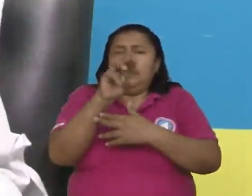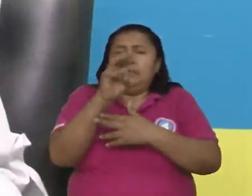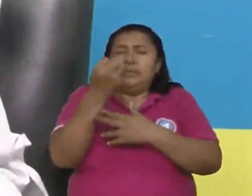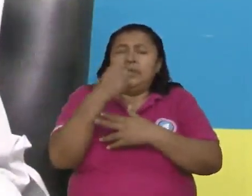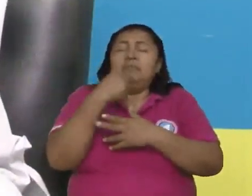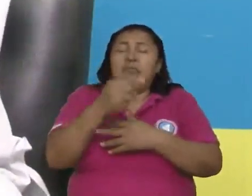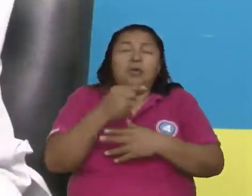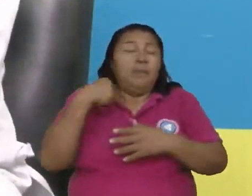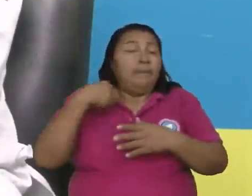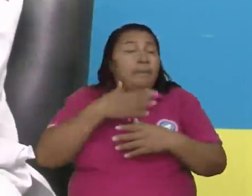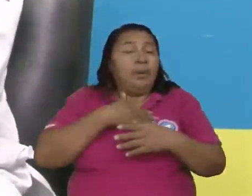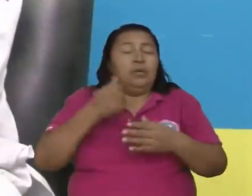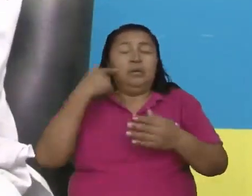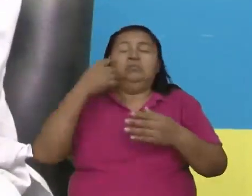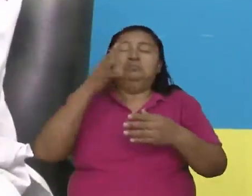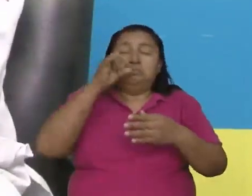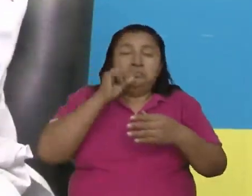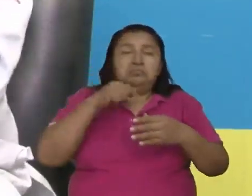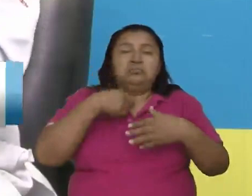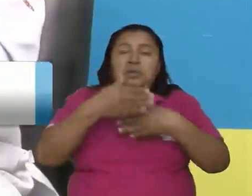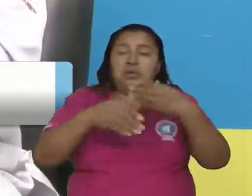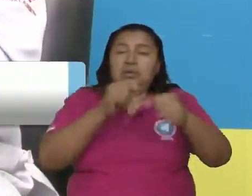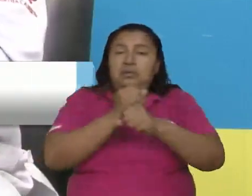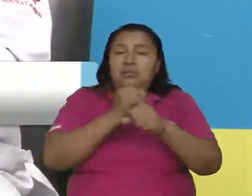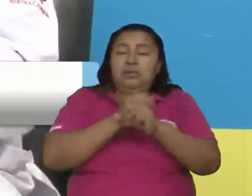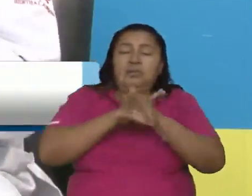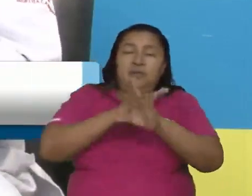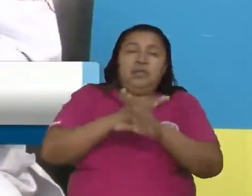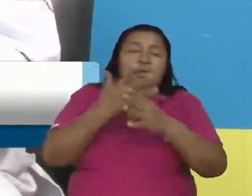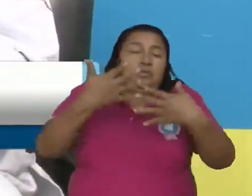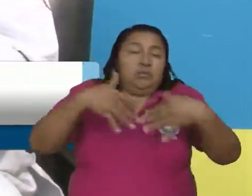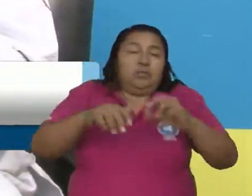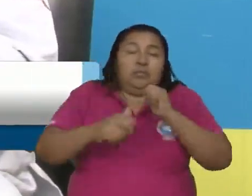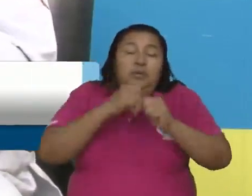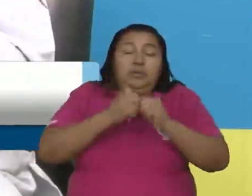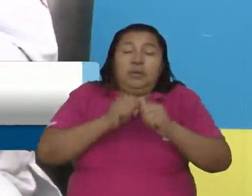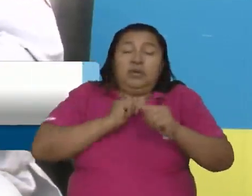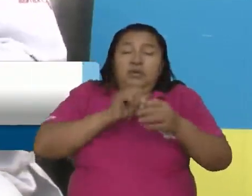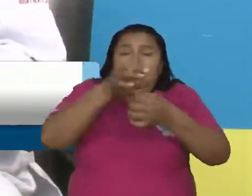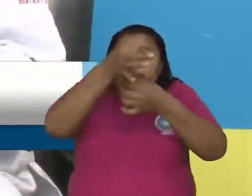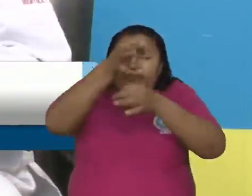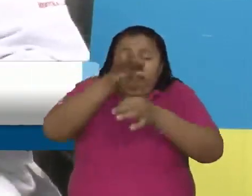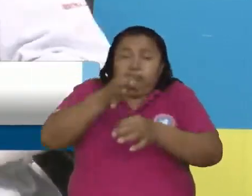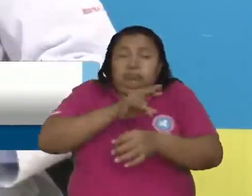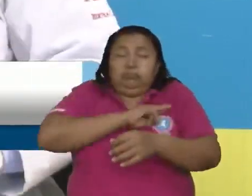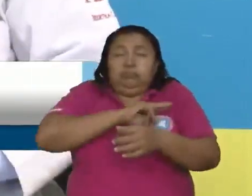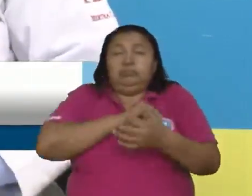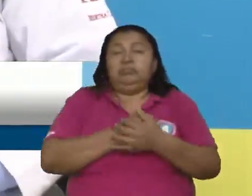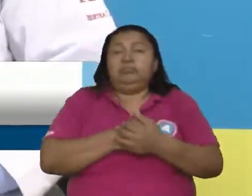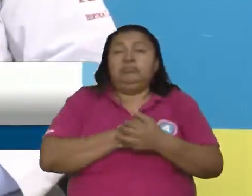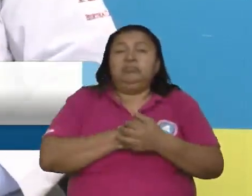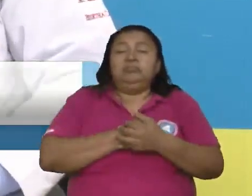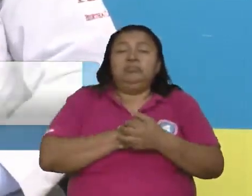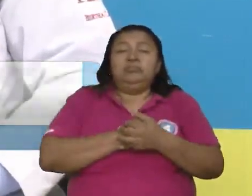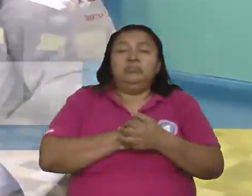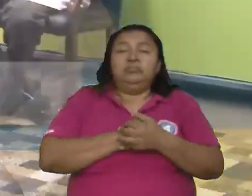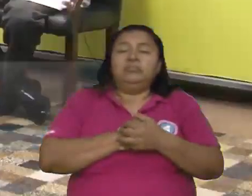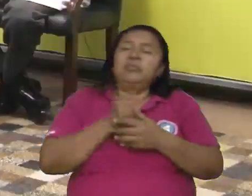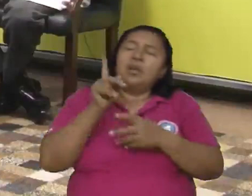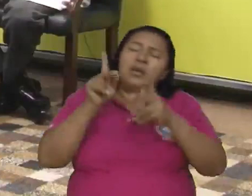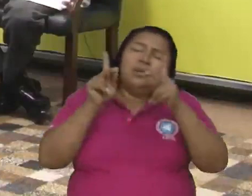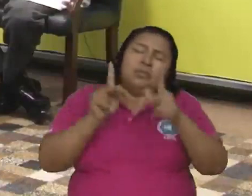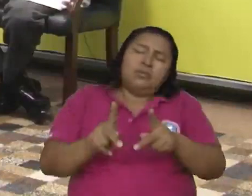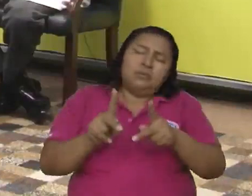la duermo y le doy anestesia general para evitar provocarle un daño en la columna con un hematoma. ¿Las pacientes